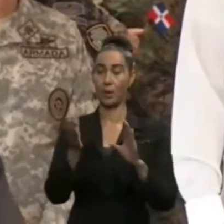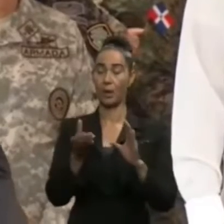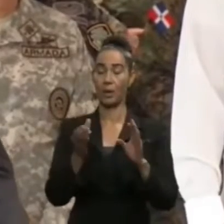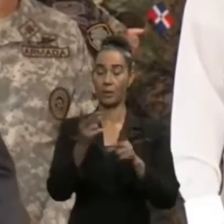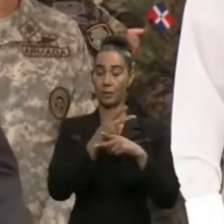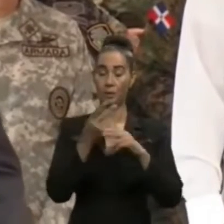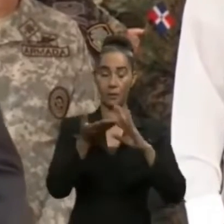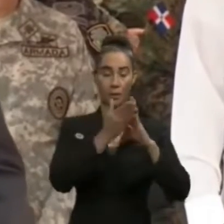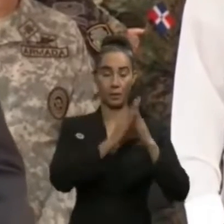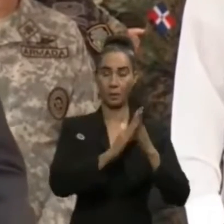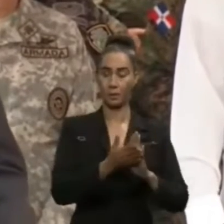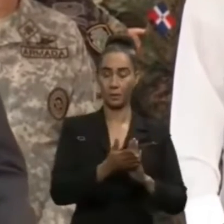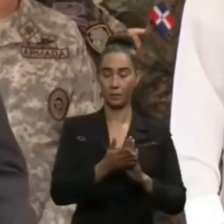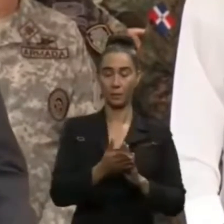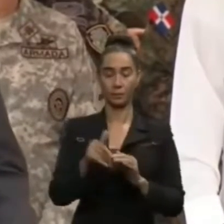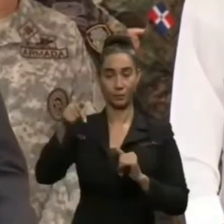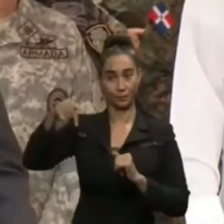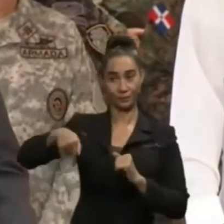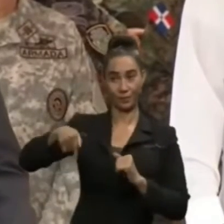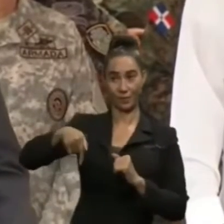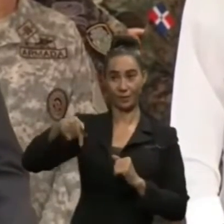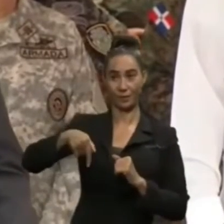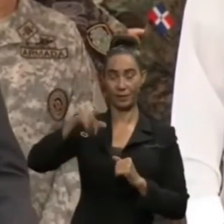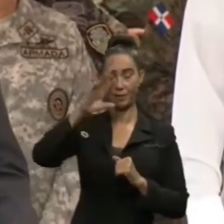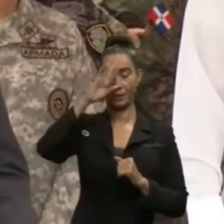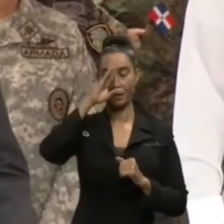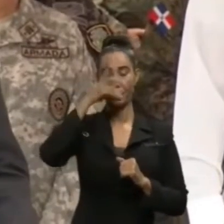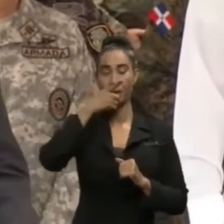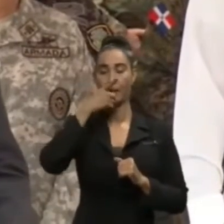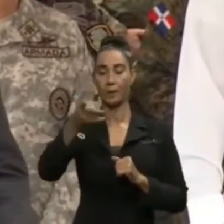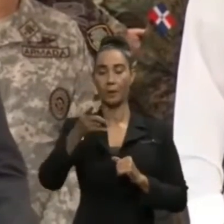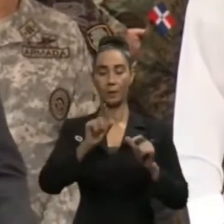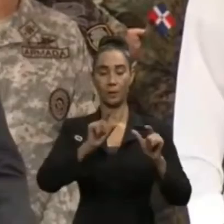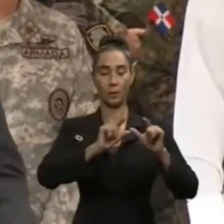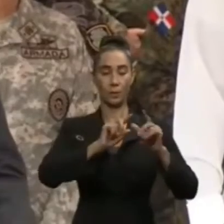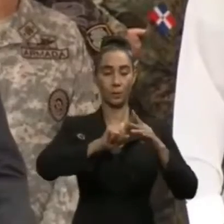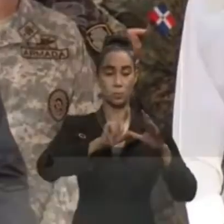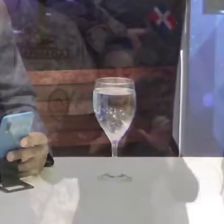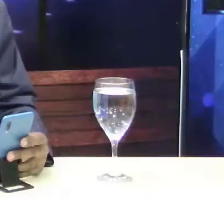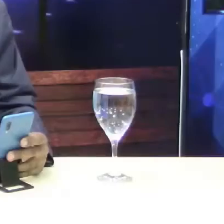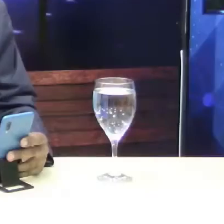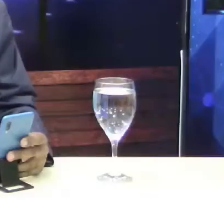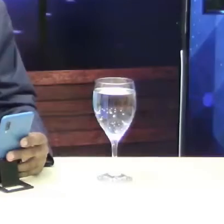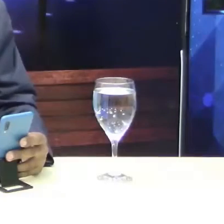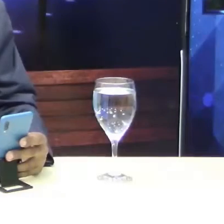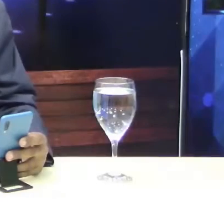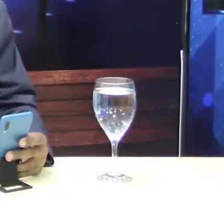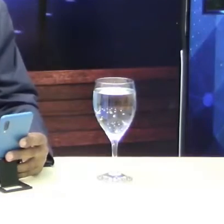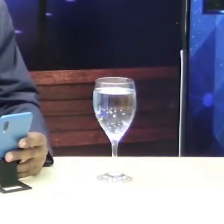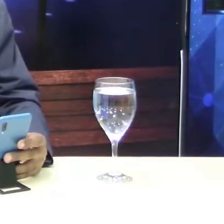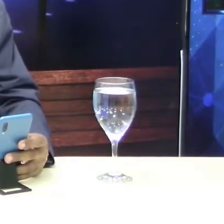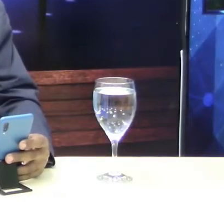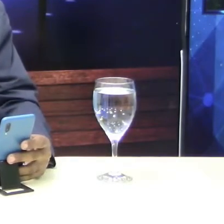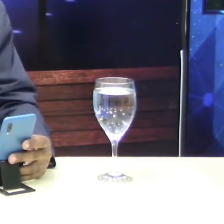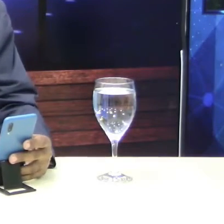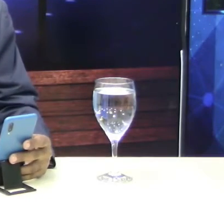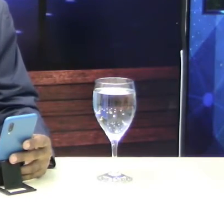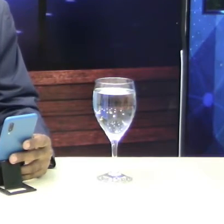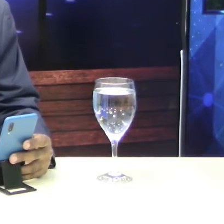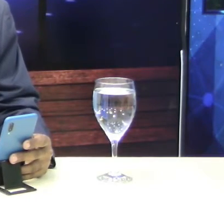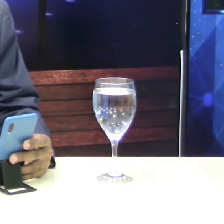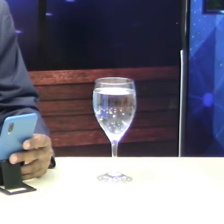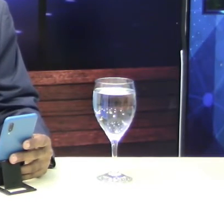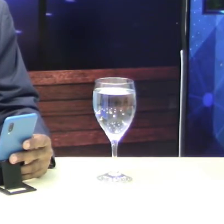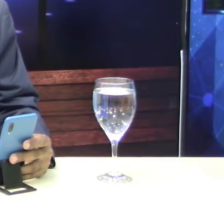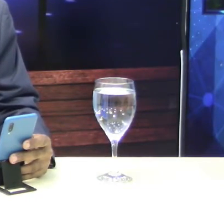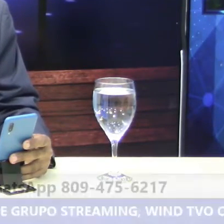población, nosotros con este operativo estamos seguros. Bueno, ustedes pudieron ahí escuchar